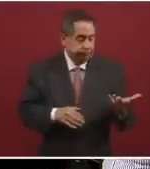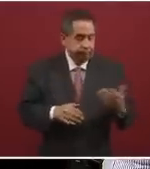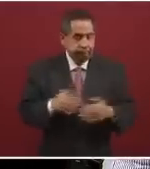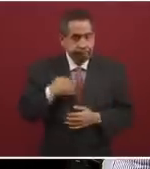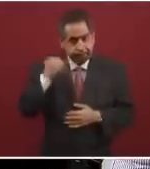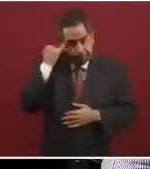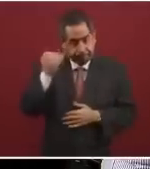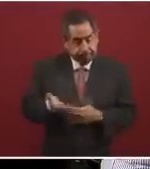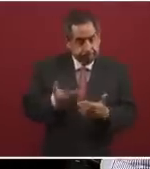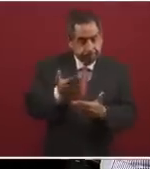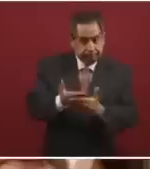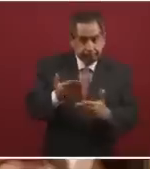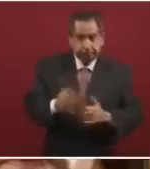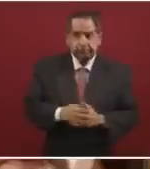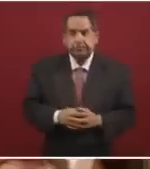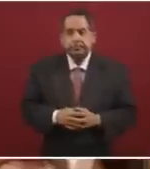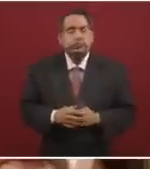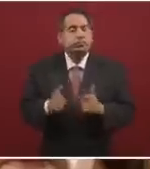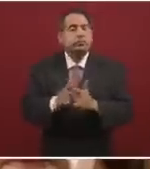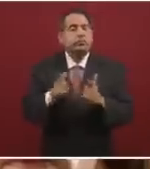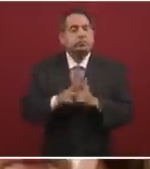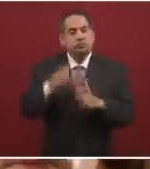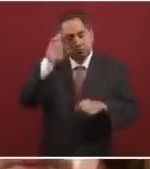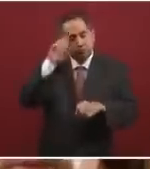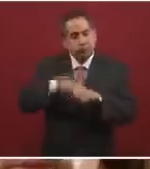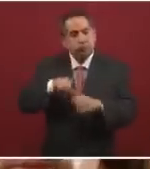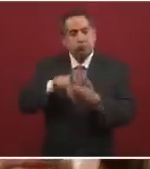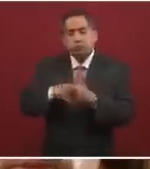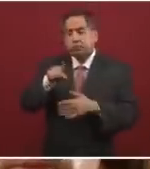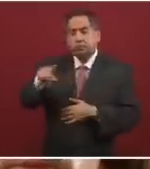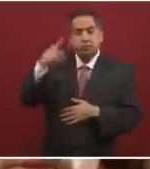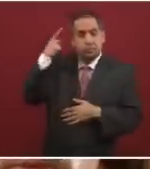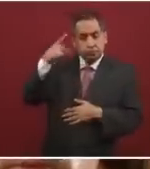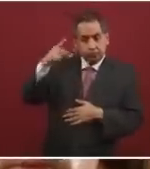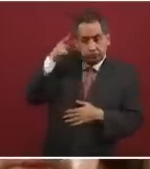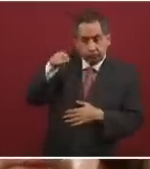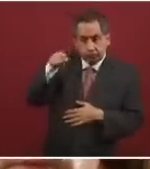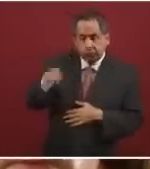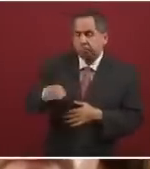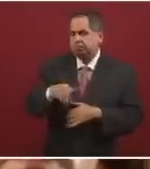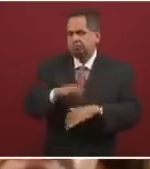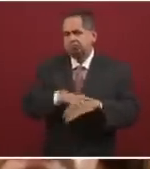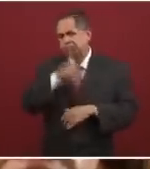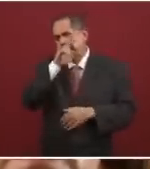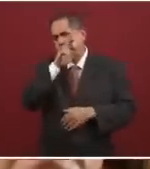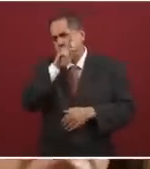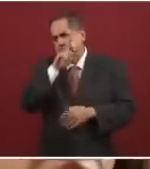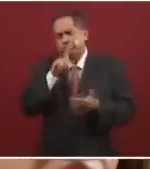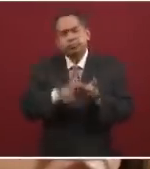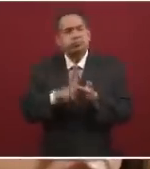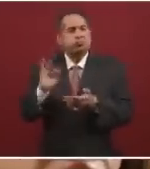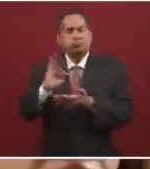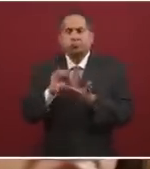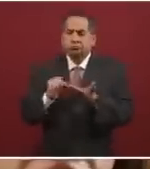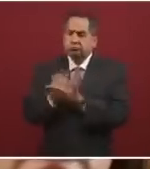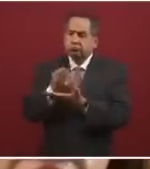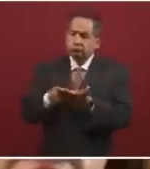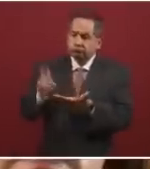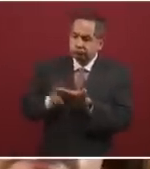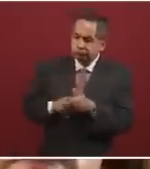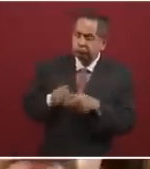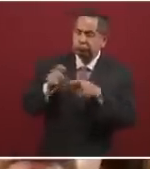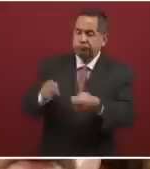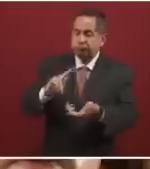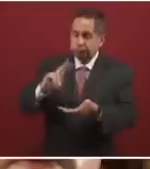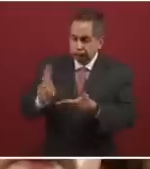permite, presidente, el sector cultural en Puebla expresa su preocupación por la posible ratificación en este